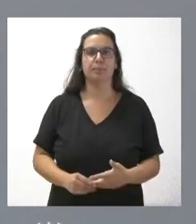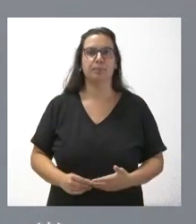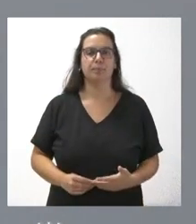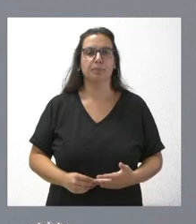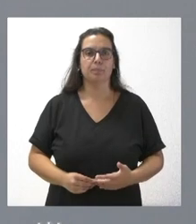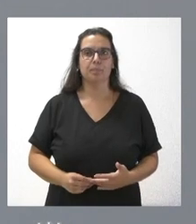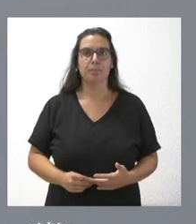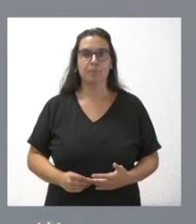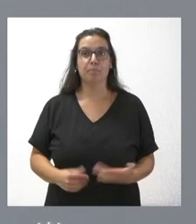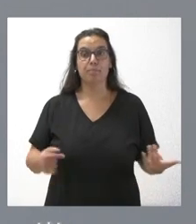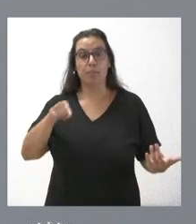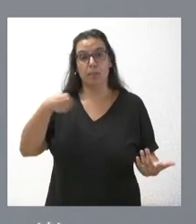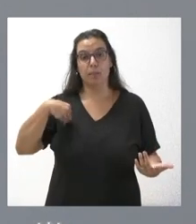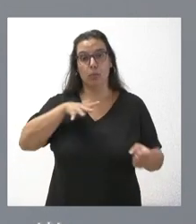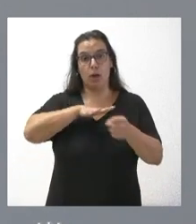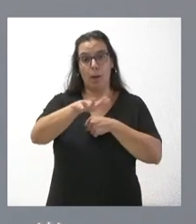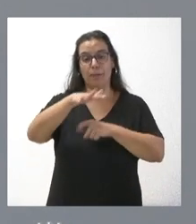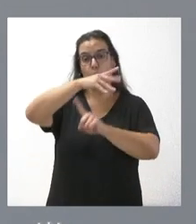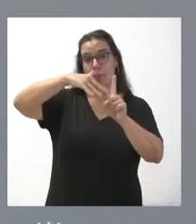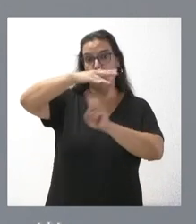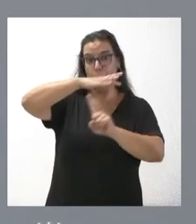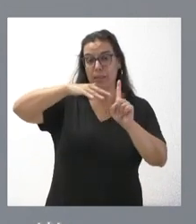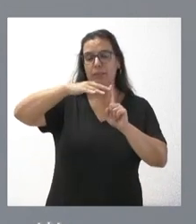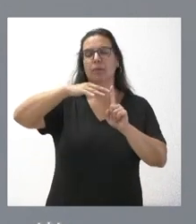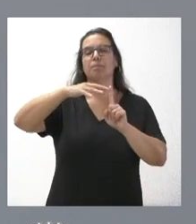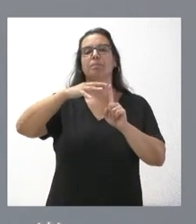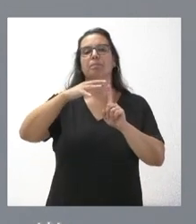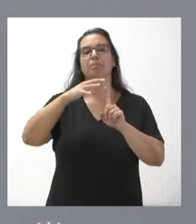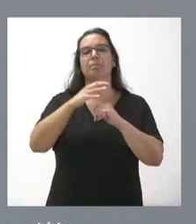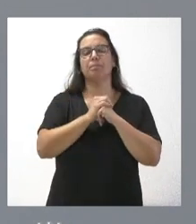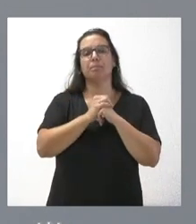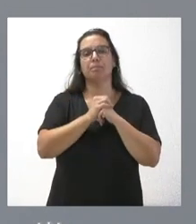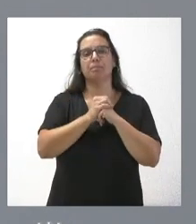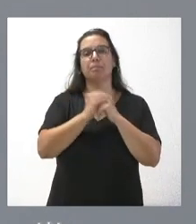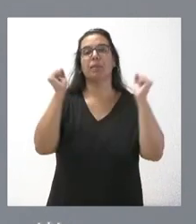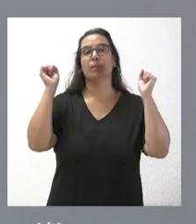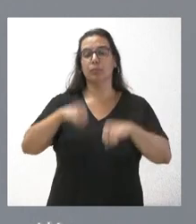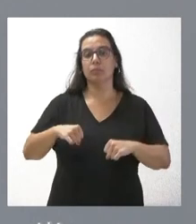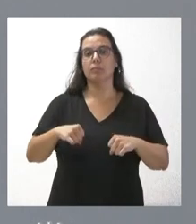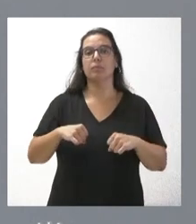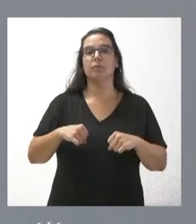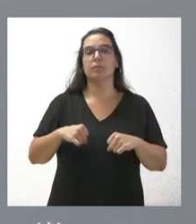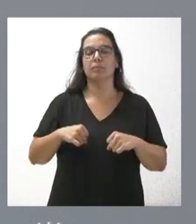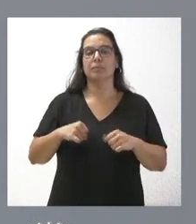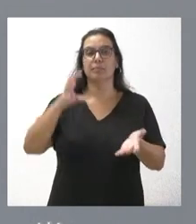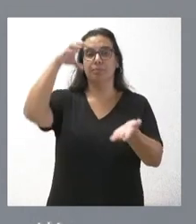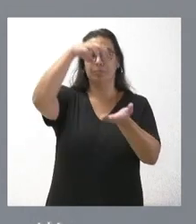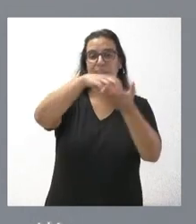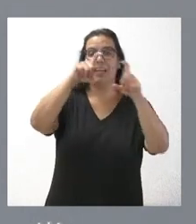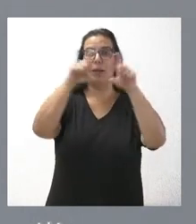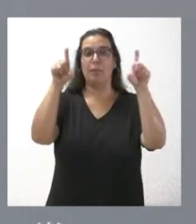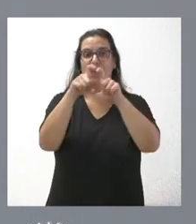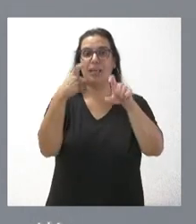mismo ámbito medioambiental se aprueba la ampliación de las instalaciones de la empresa